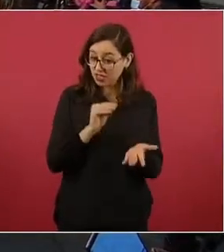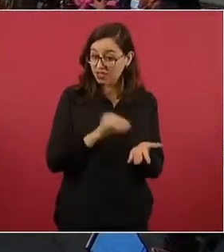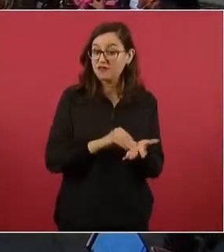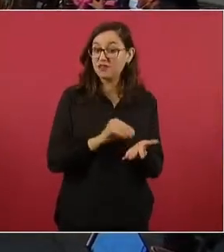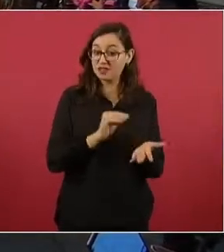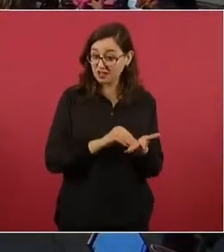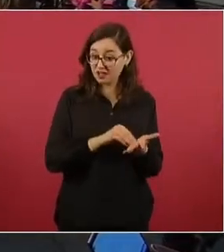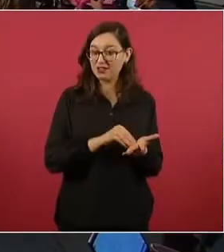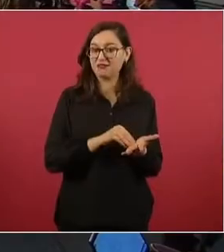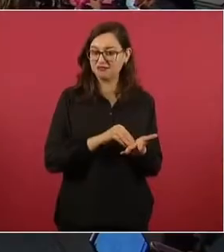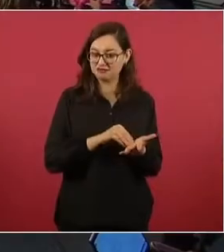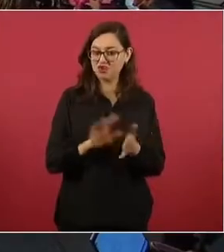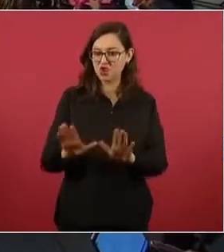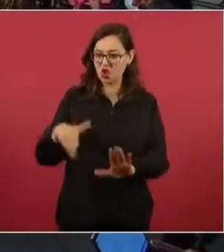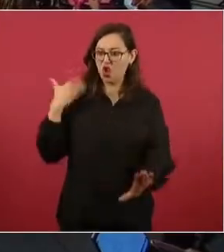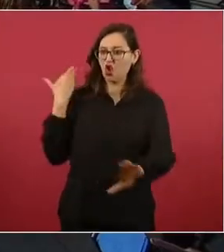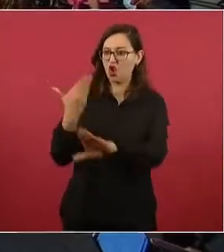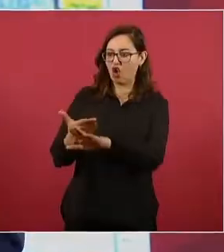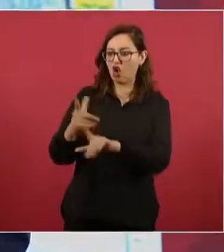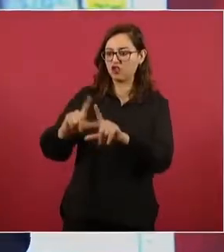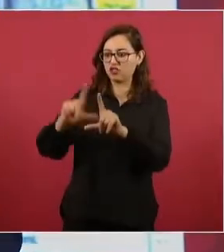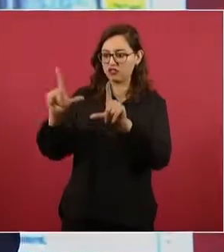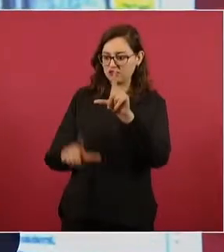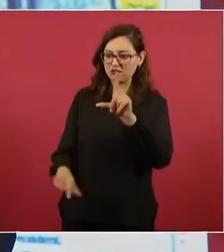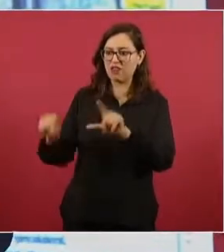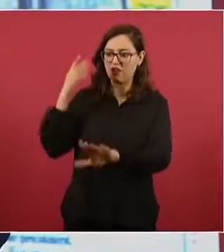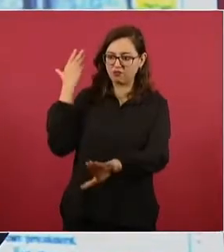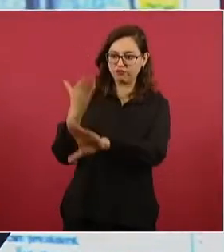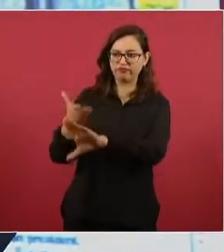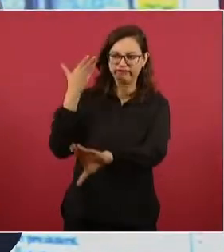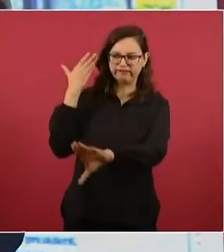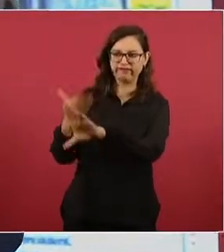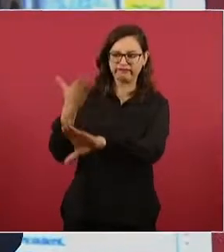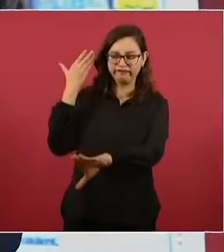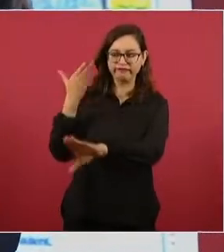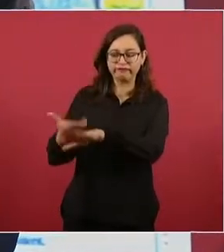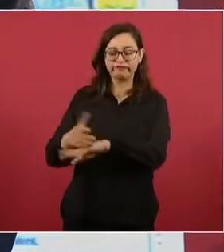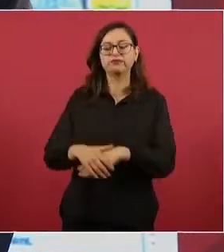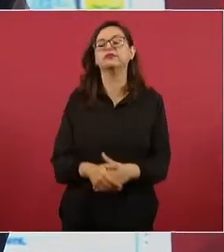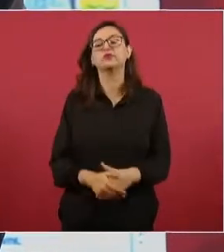Ya les voy a mandar a los del New York Times las memorias